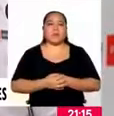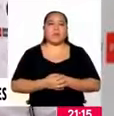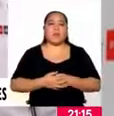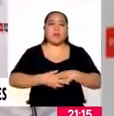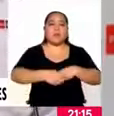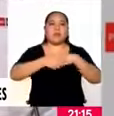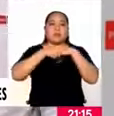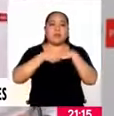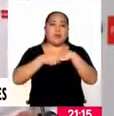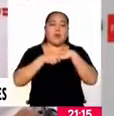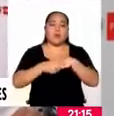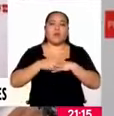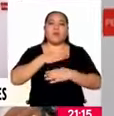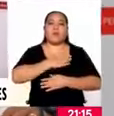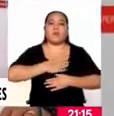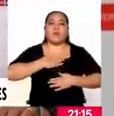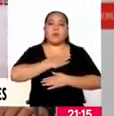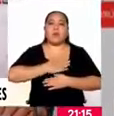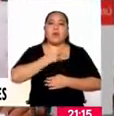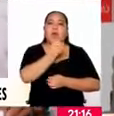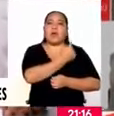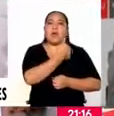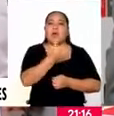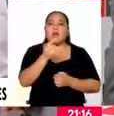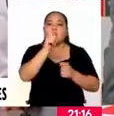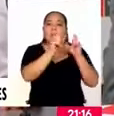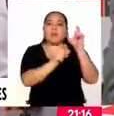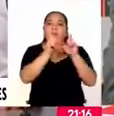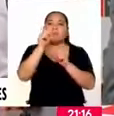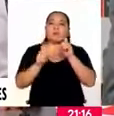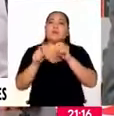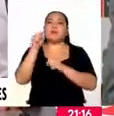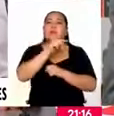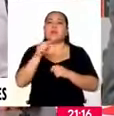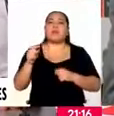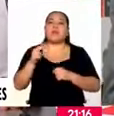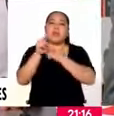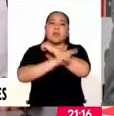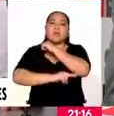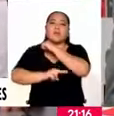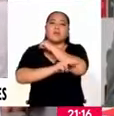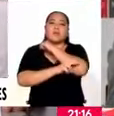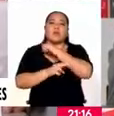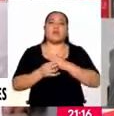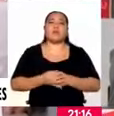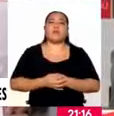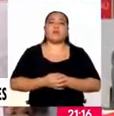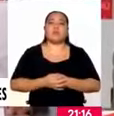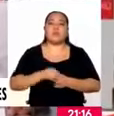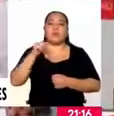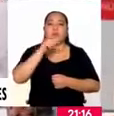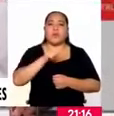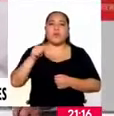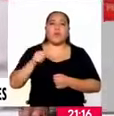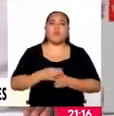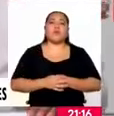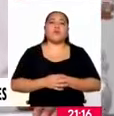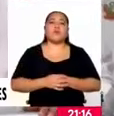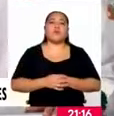Un saludo fraterno a todos y cada uno de los ciudadanos de nuestra nación por intermedio de los medios de